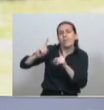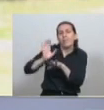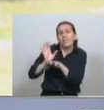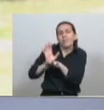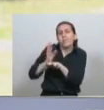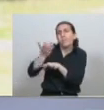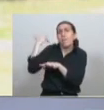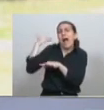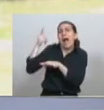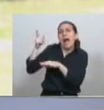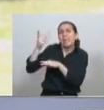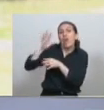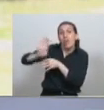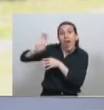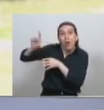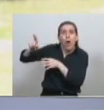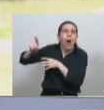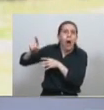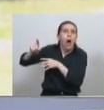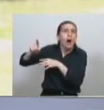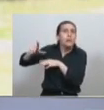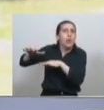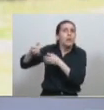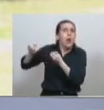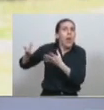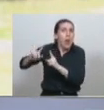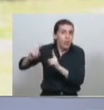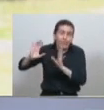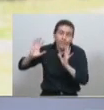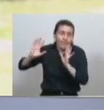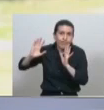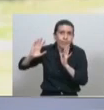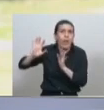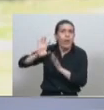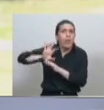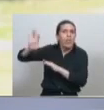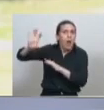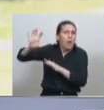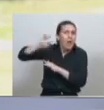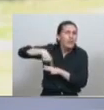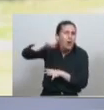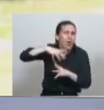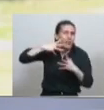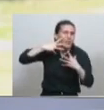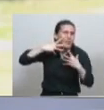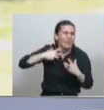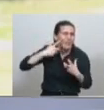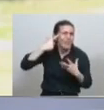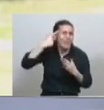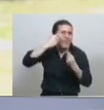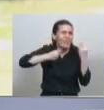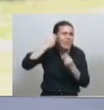que son los que sostienen la línea dura de no flexibilizar preocupados